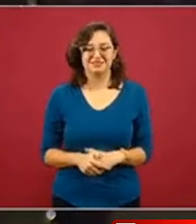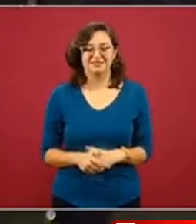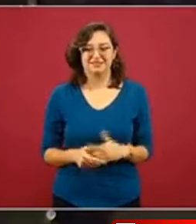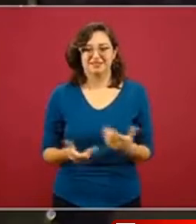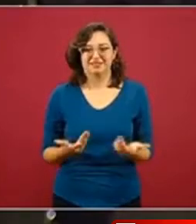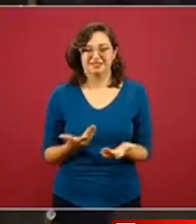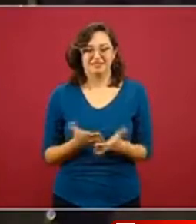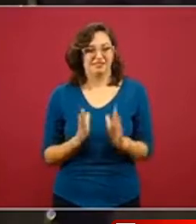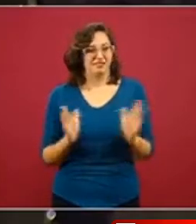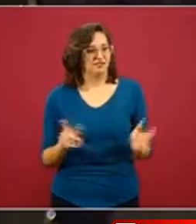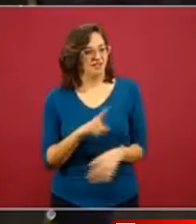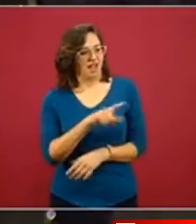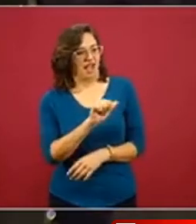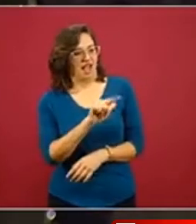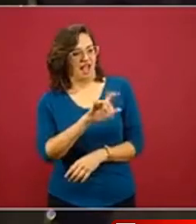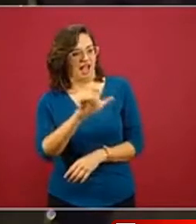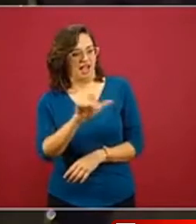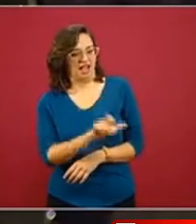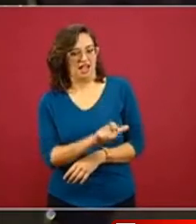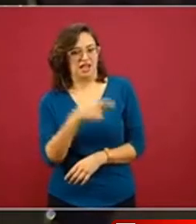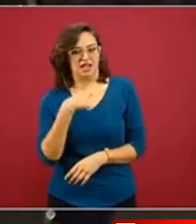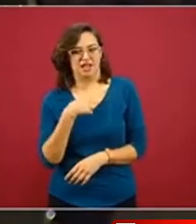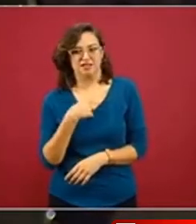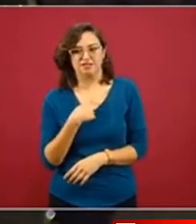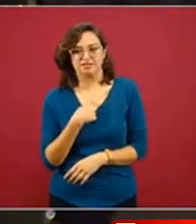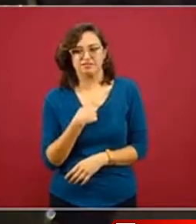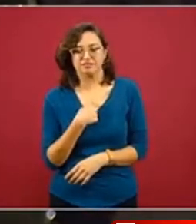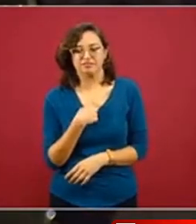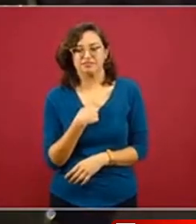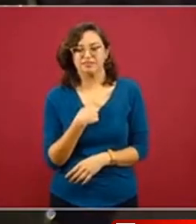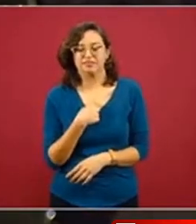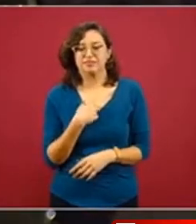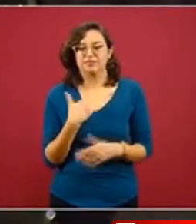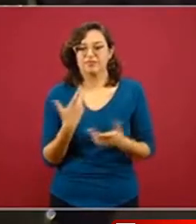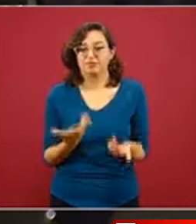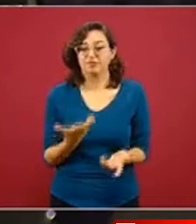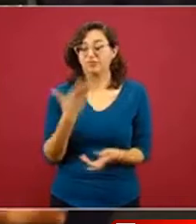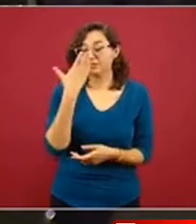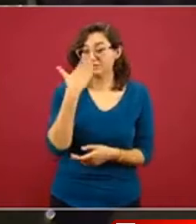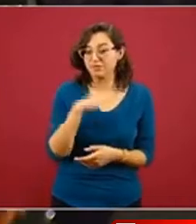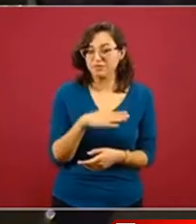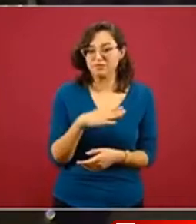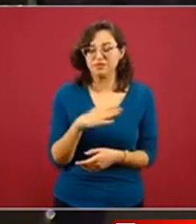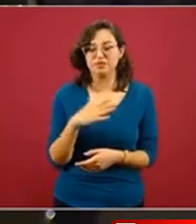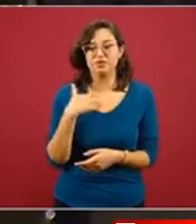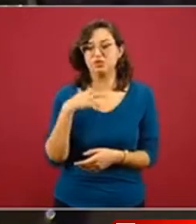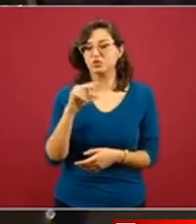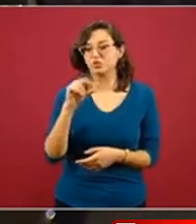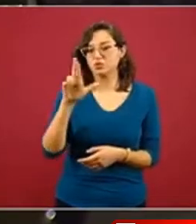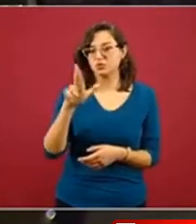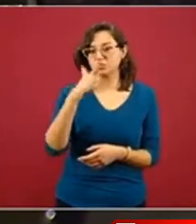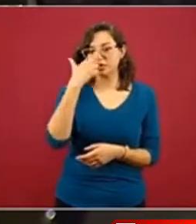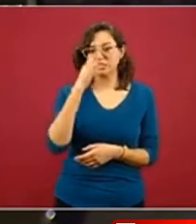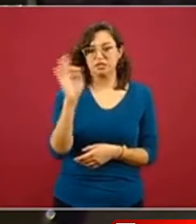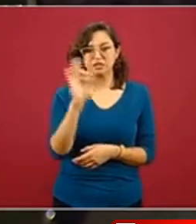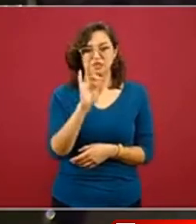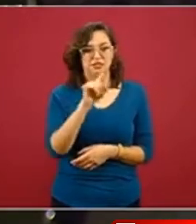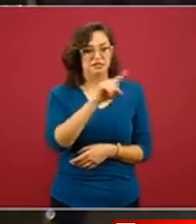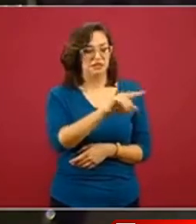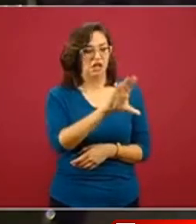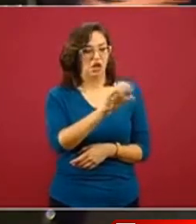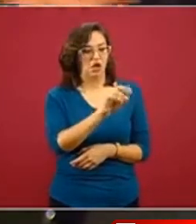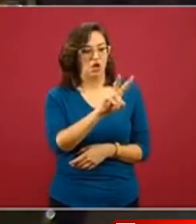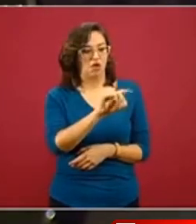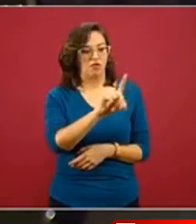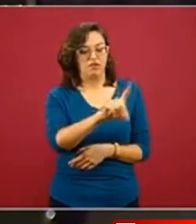a Alex y yo estoy muy vulnerable y aún sabiendo, o en ese momento no recuerdo que él tiene COVID y nos abrazamos